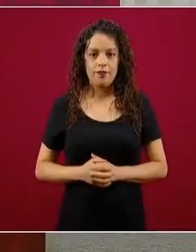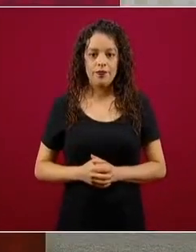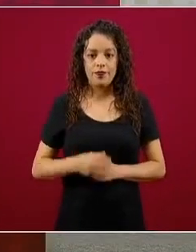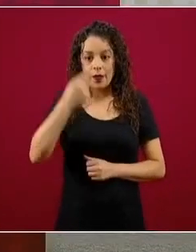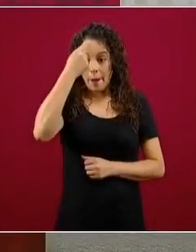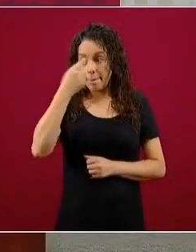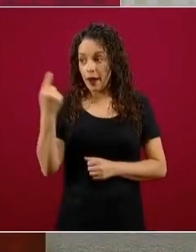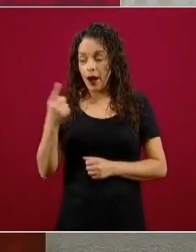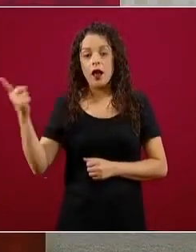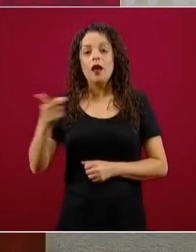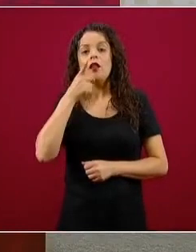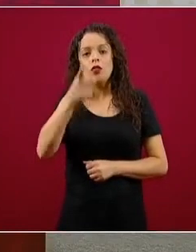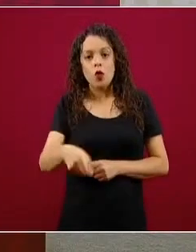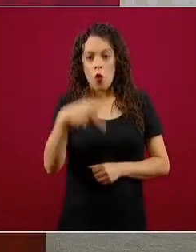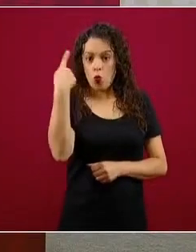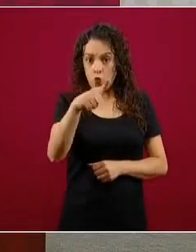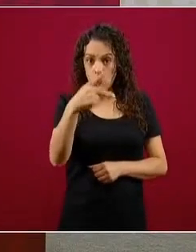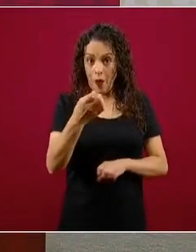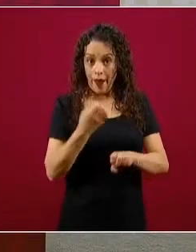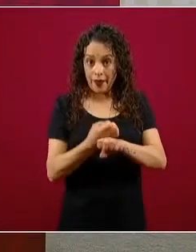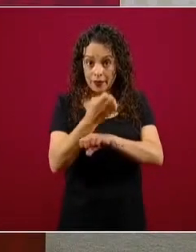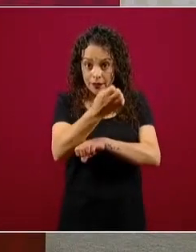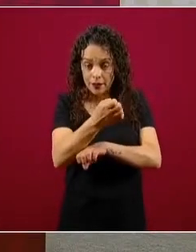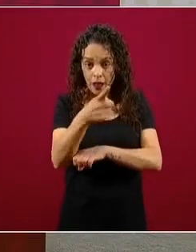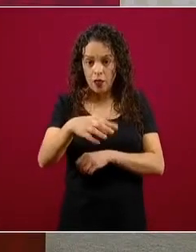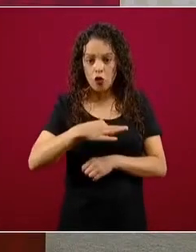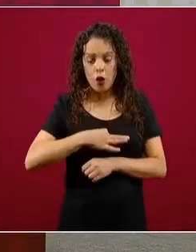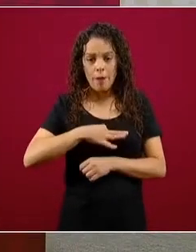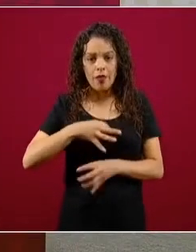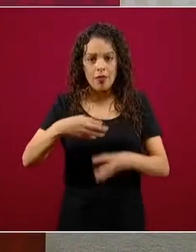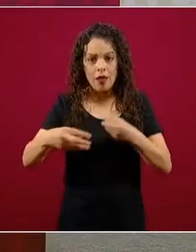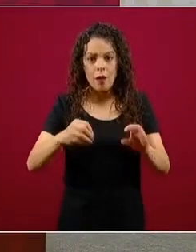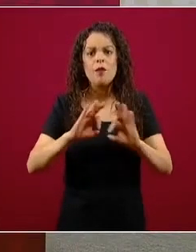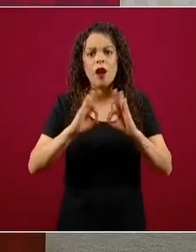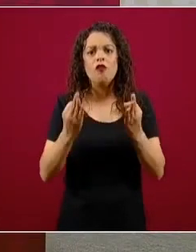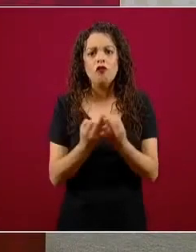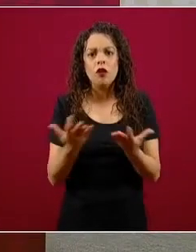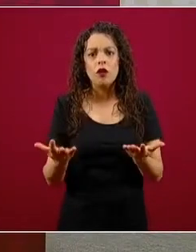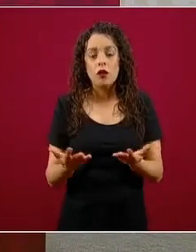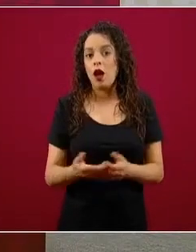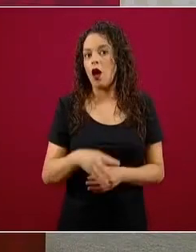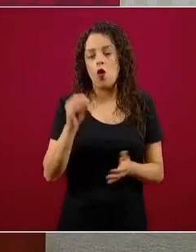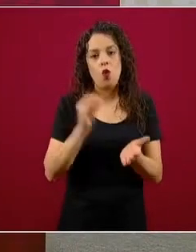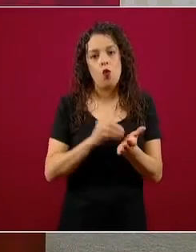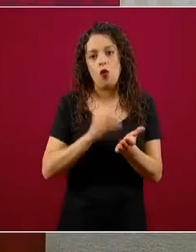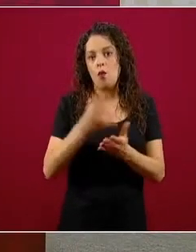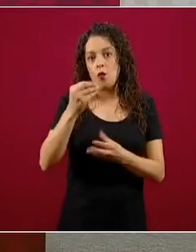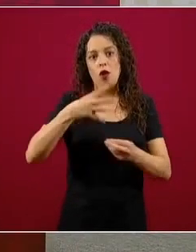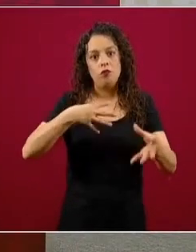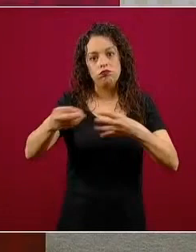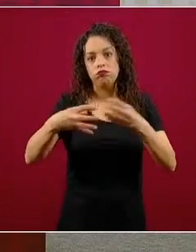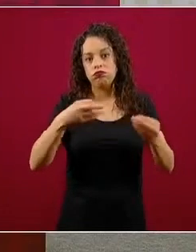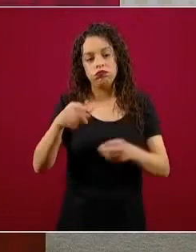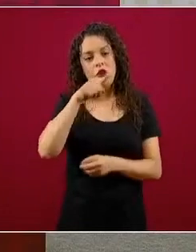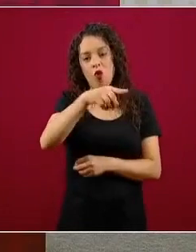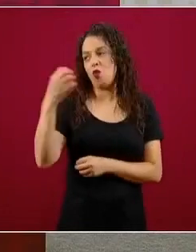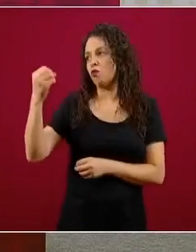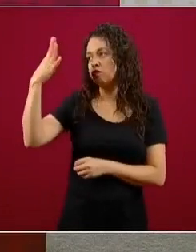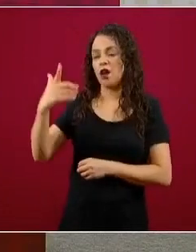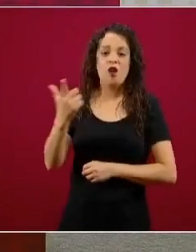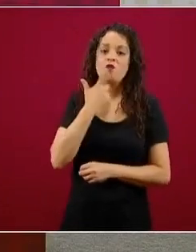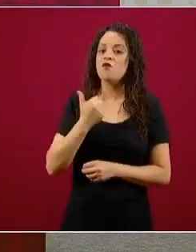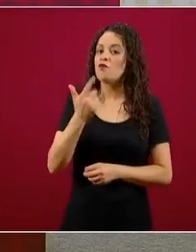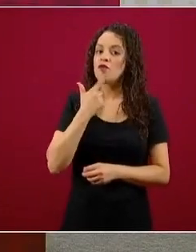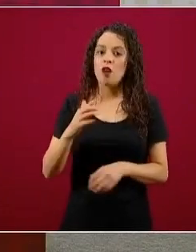decir, en su estado la epidemia está todavía muy activa y está en rojo, porque además la capacidad